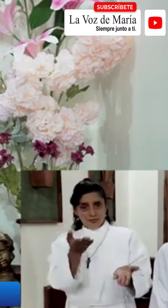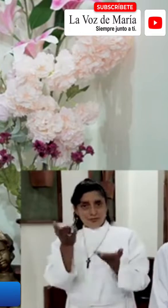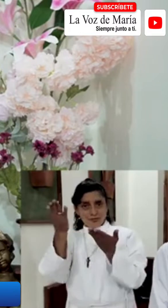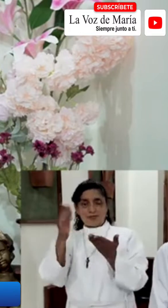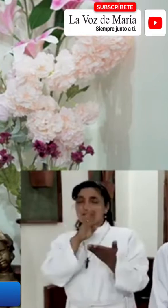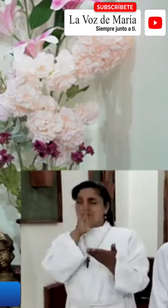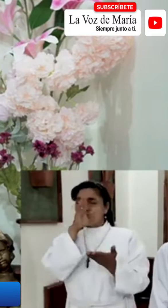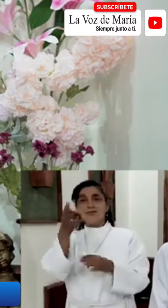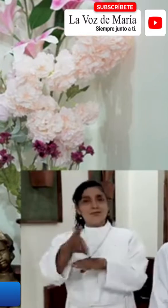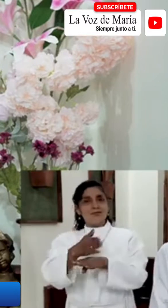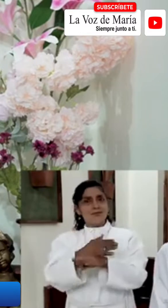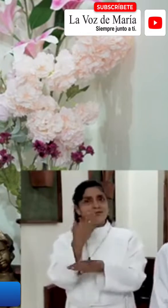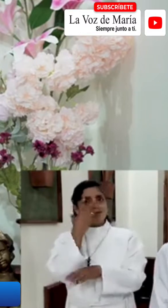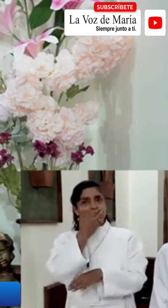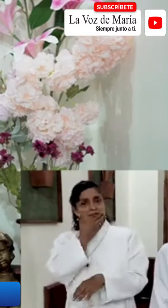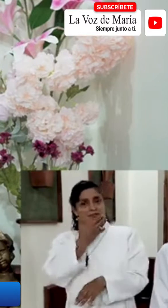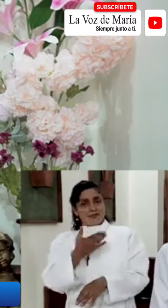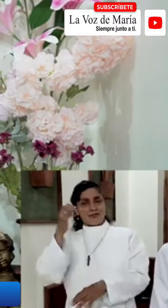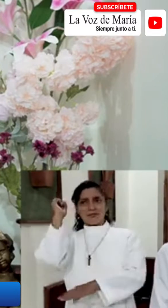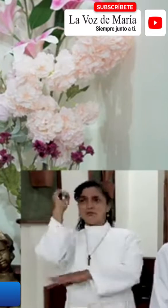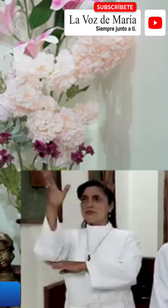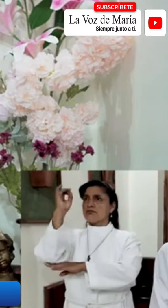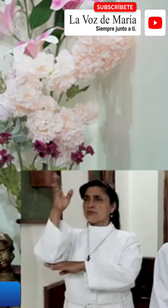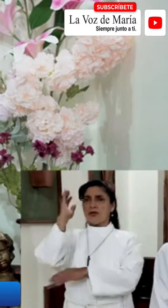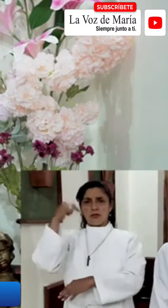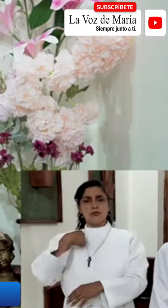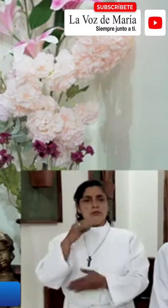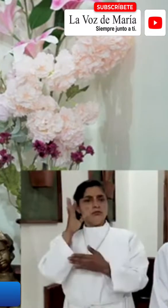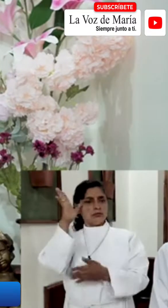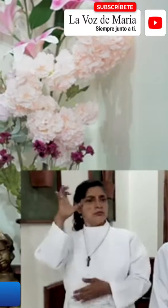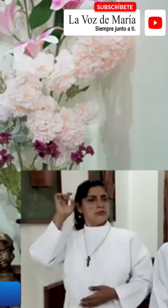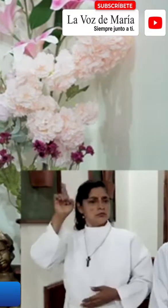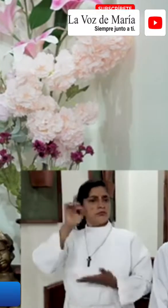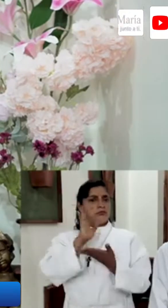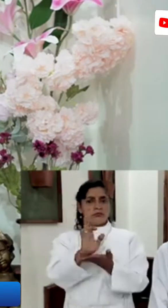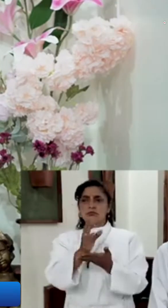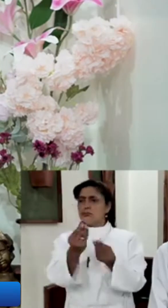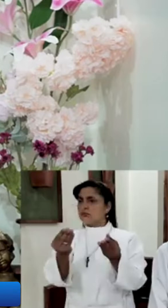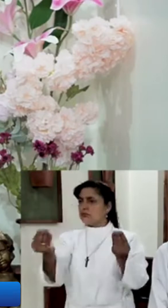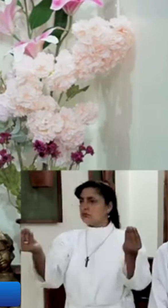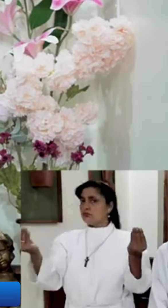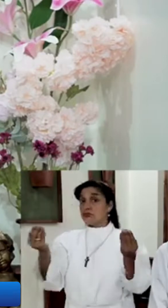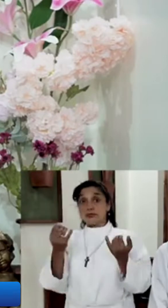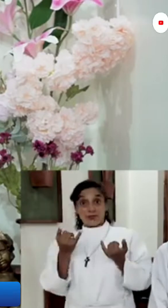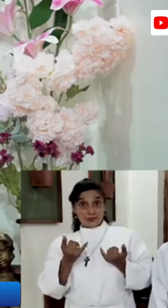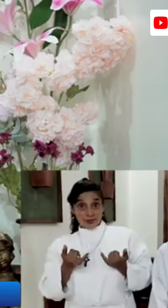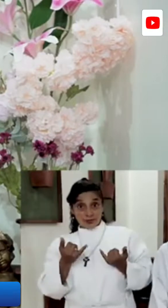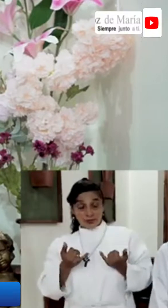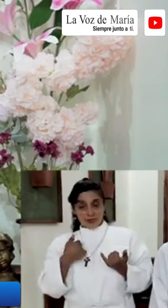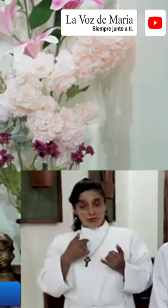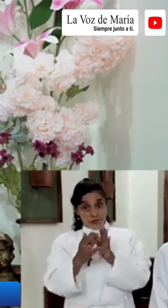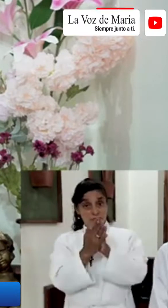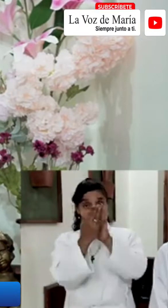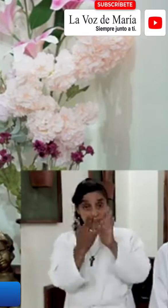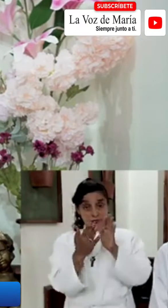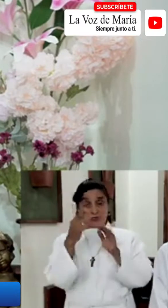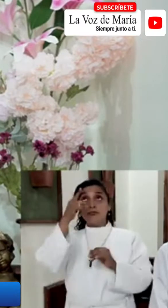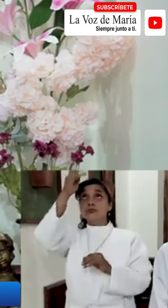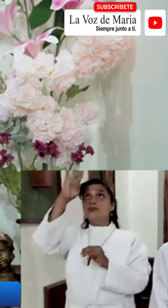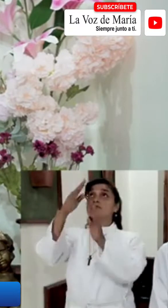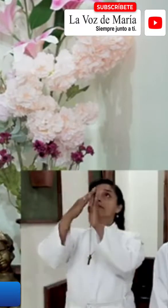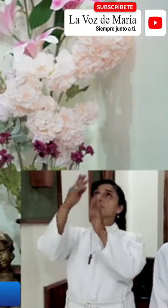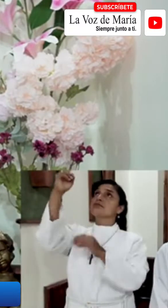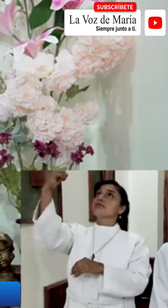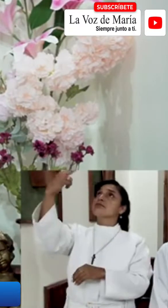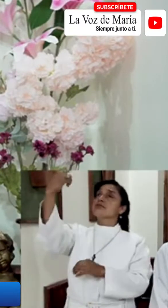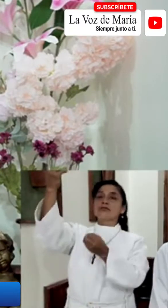la que hiciste tan admirable profesión ante numerosos testigos. Ahora, en presencia de Dios,